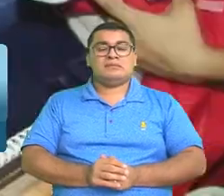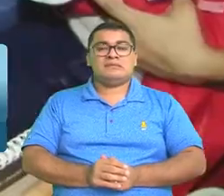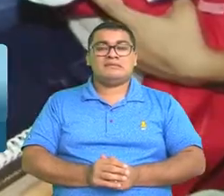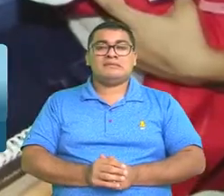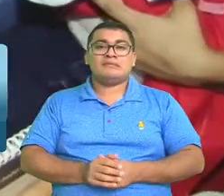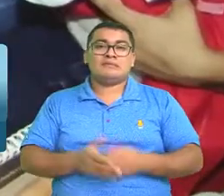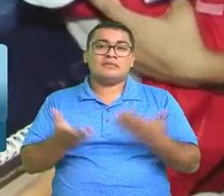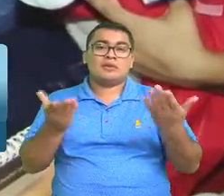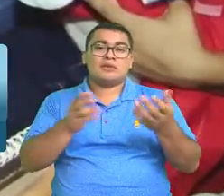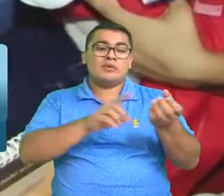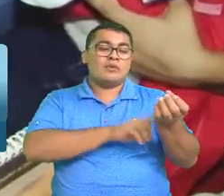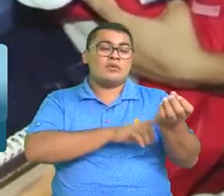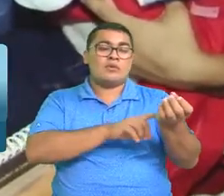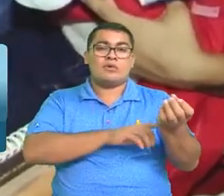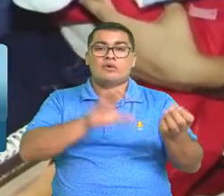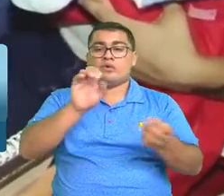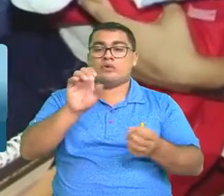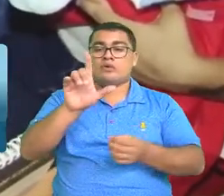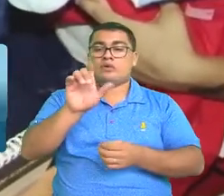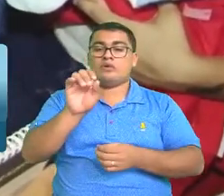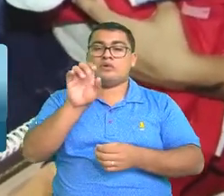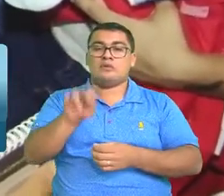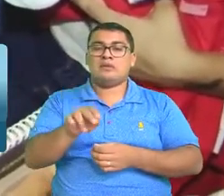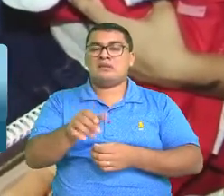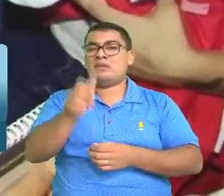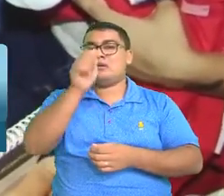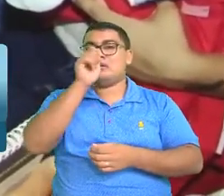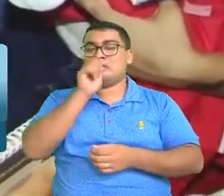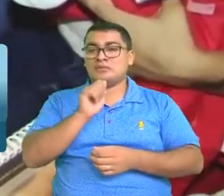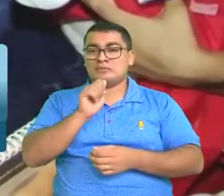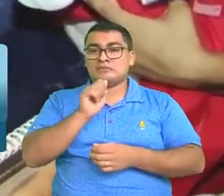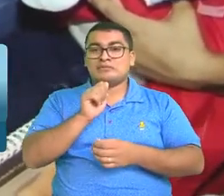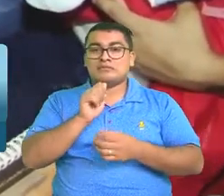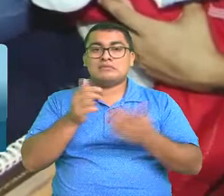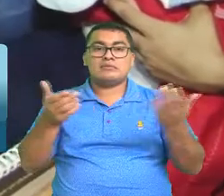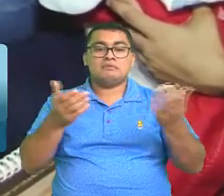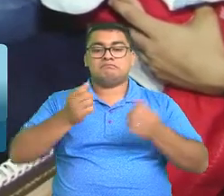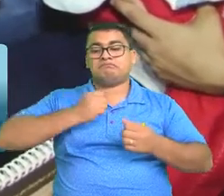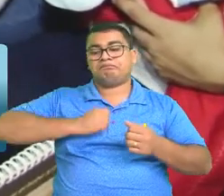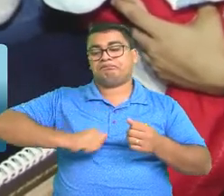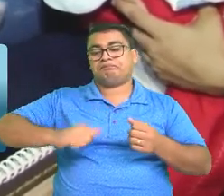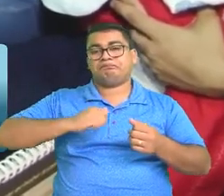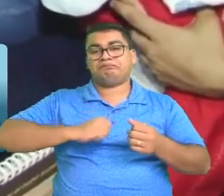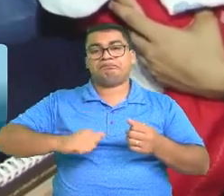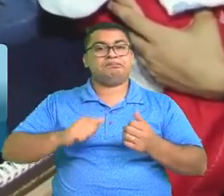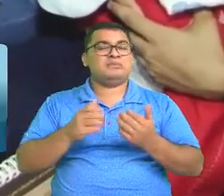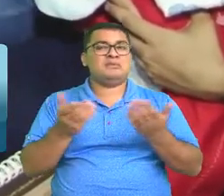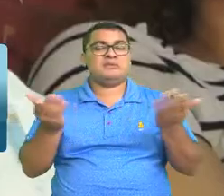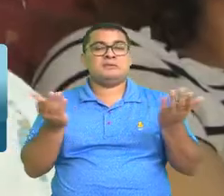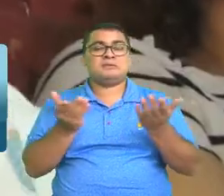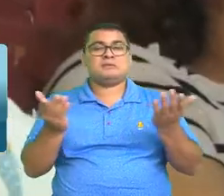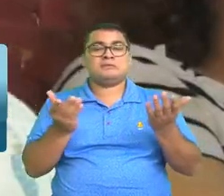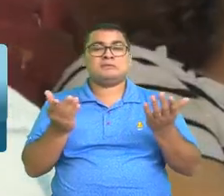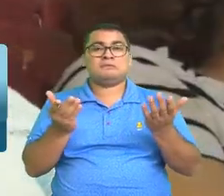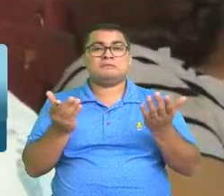como está ese azúcar en el colon, atrae agua y entonces nosotros lo que vemos es una diarrea líquida y explosiva,